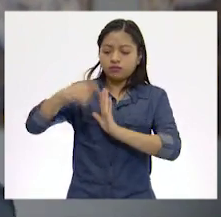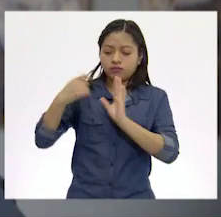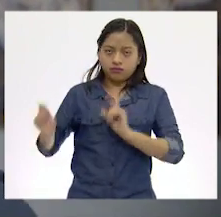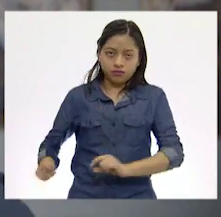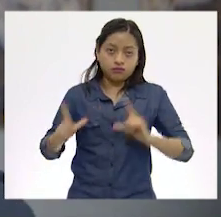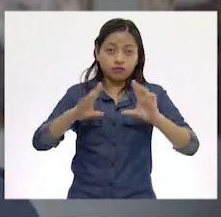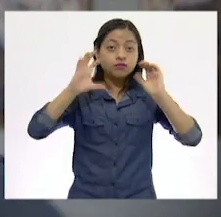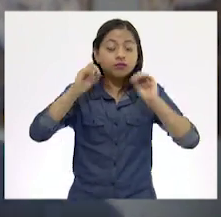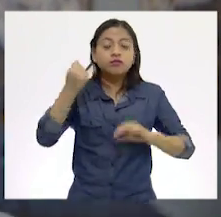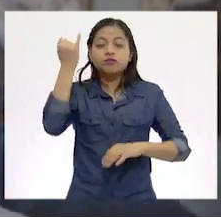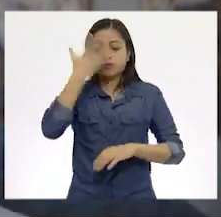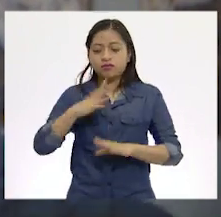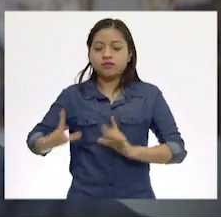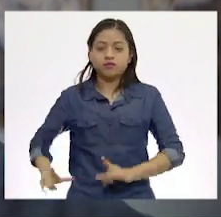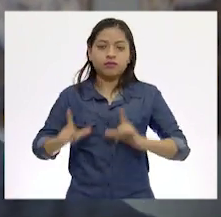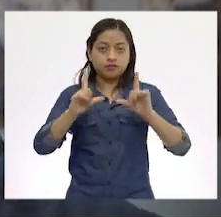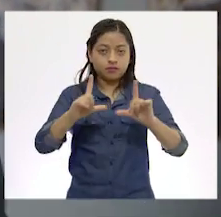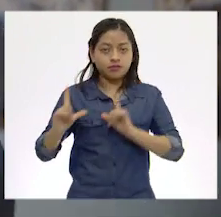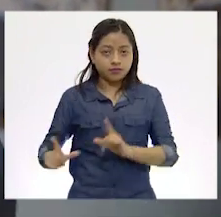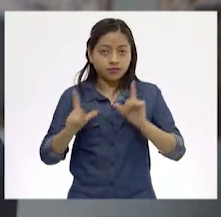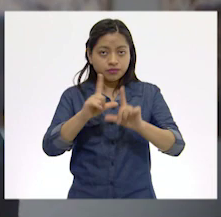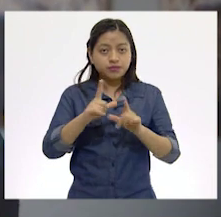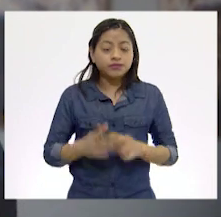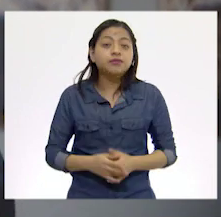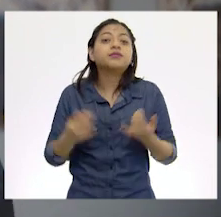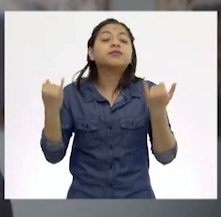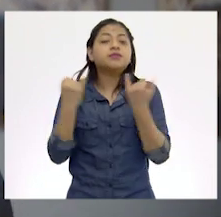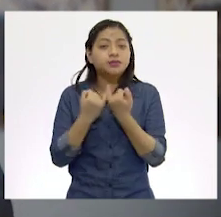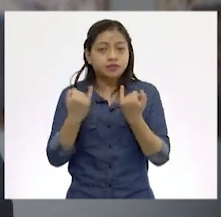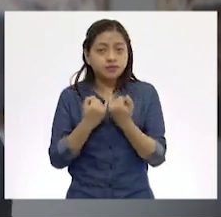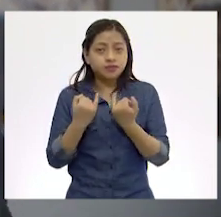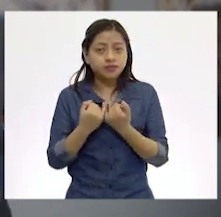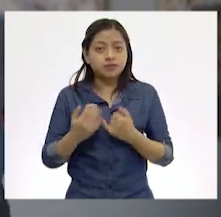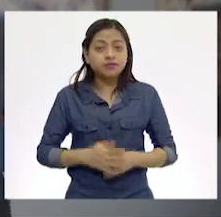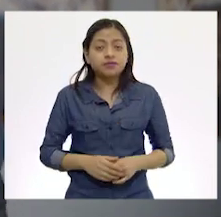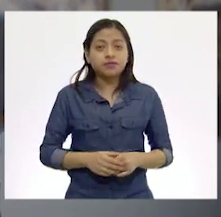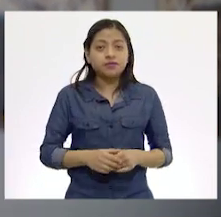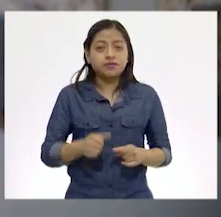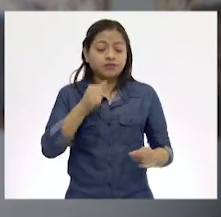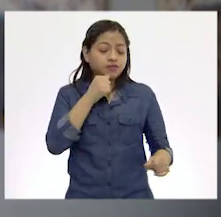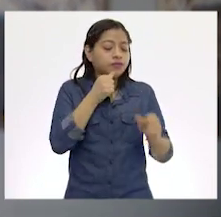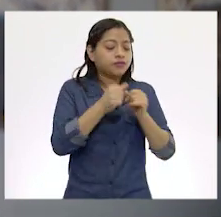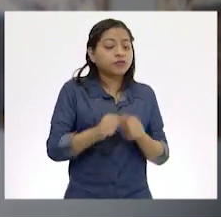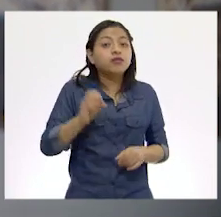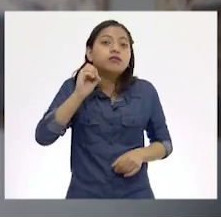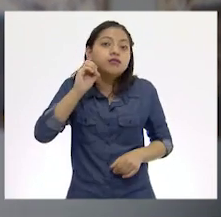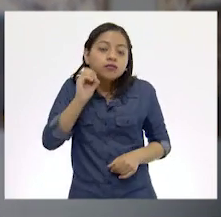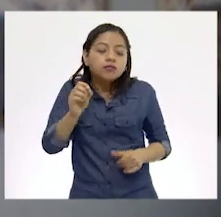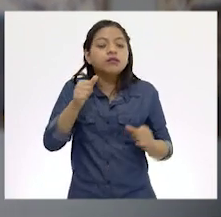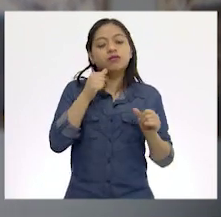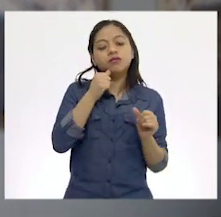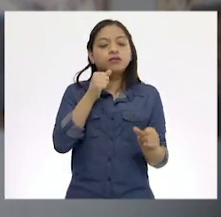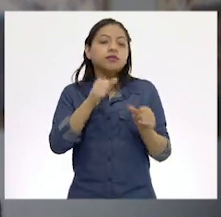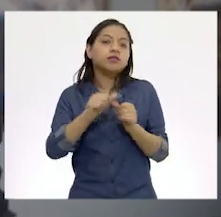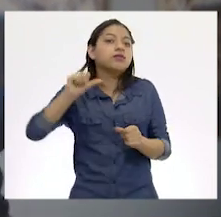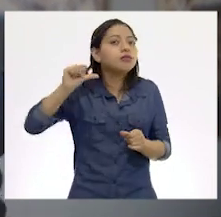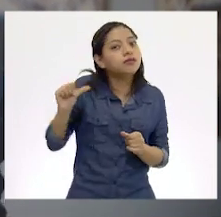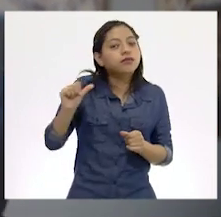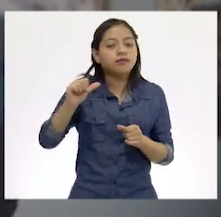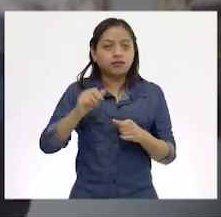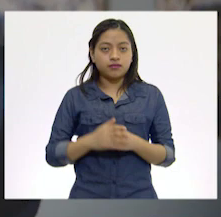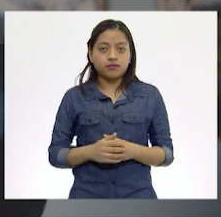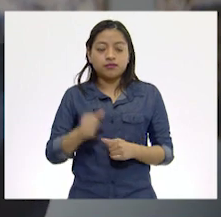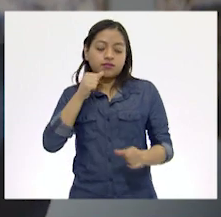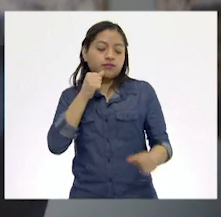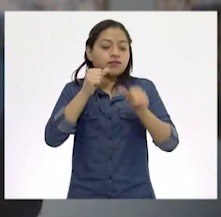videos y la letra U, la letra O, la letra A, la